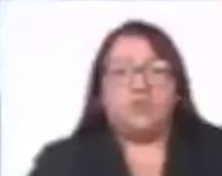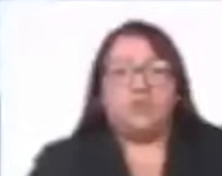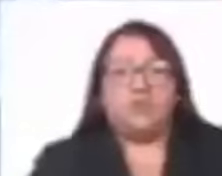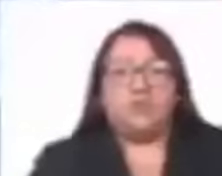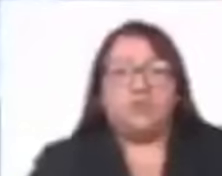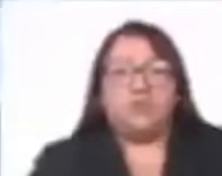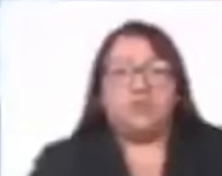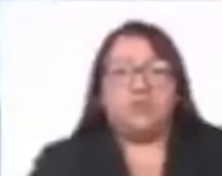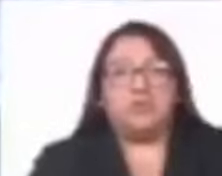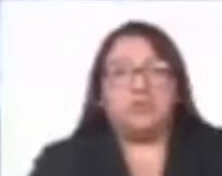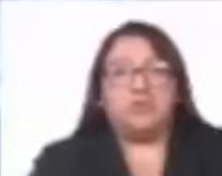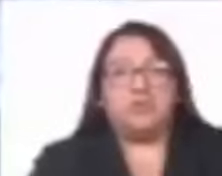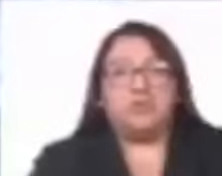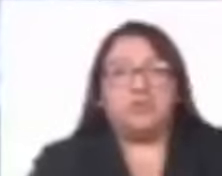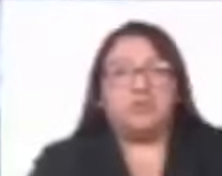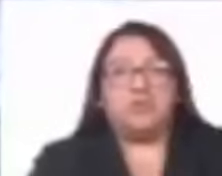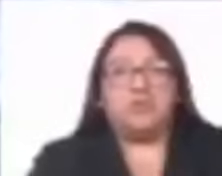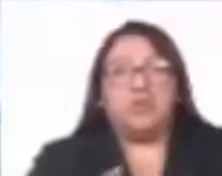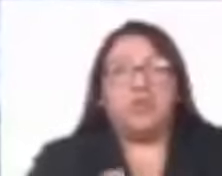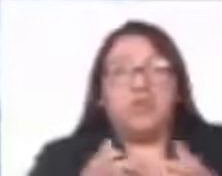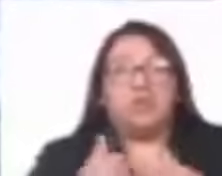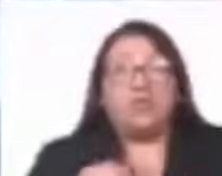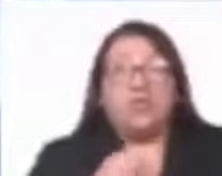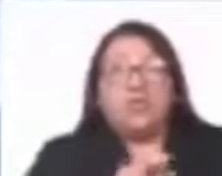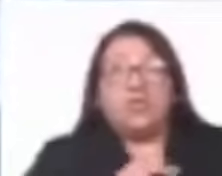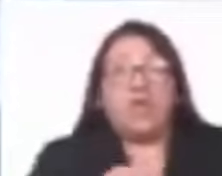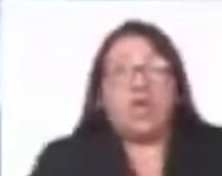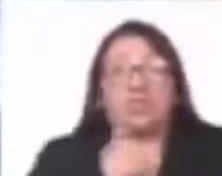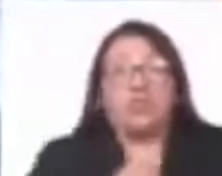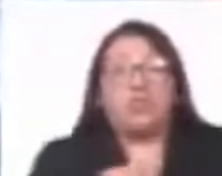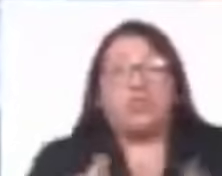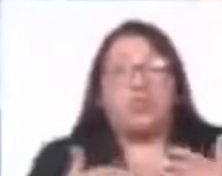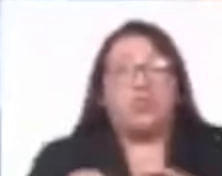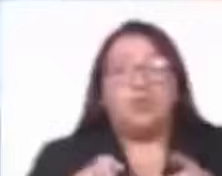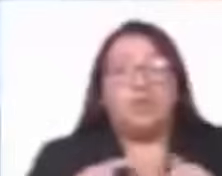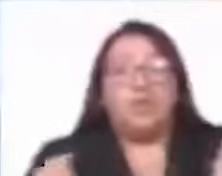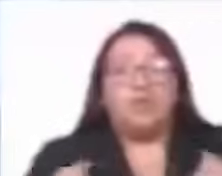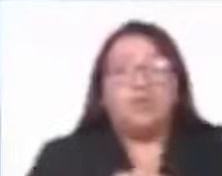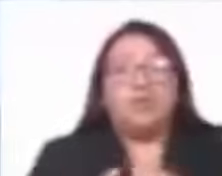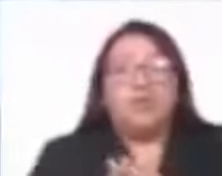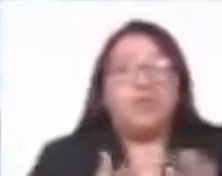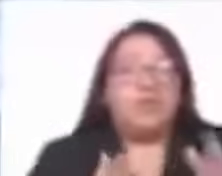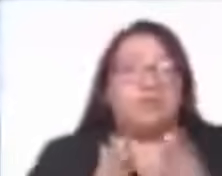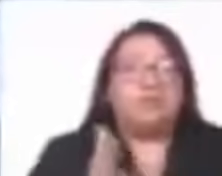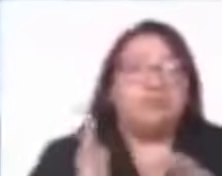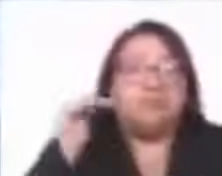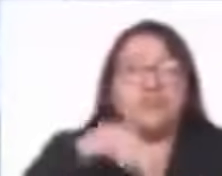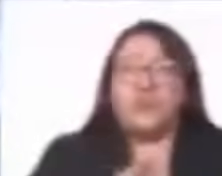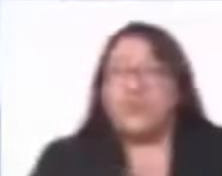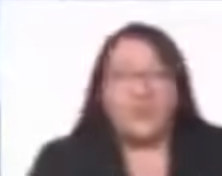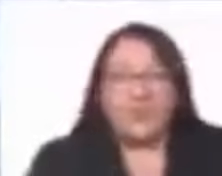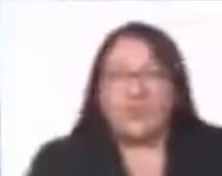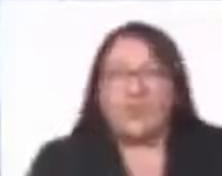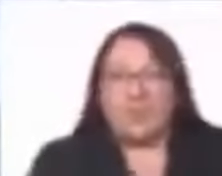institución constitucional autónoma, que no puede haber la policía ni nadie por encima de ellos.